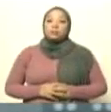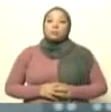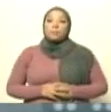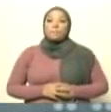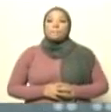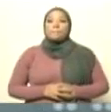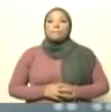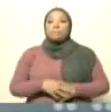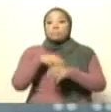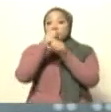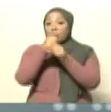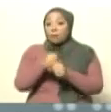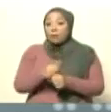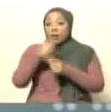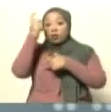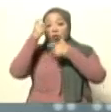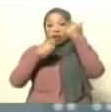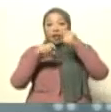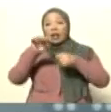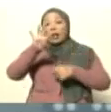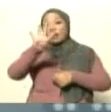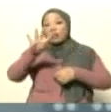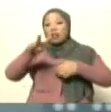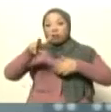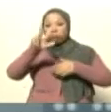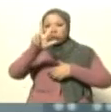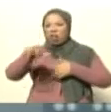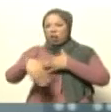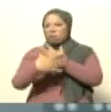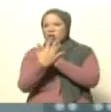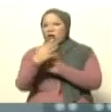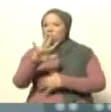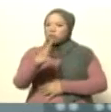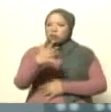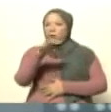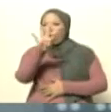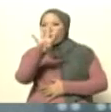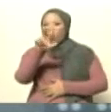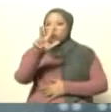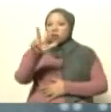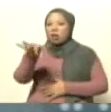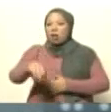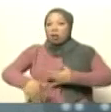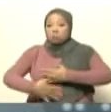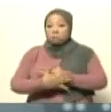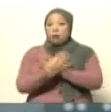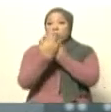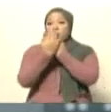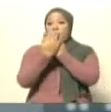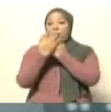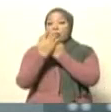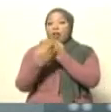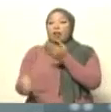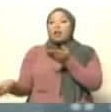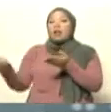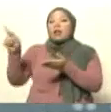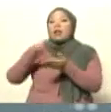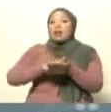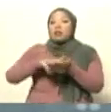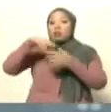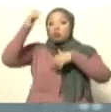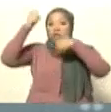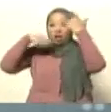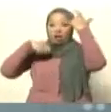mandamos a buscar al comandante Chávez y a las 3 de la mañana llegó el comandante Chávez al Palacio de Miraflores. Ya cuando